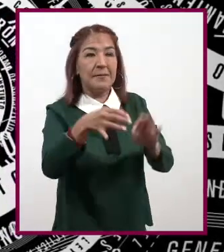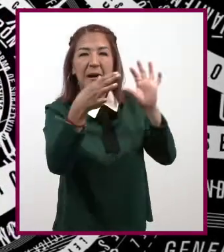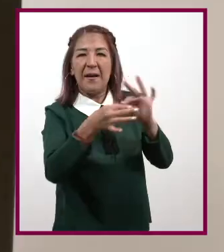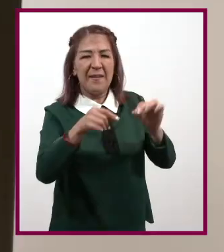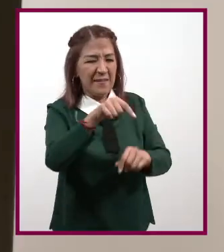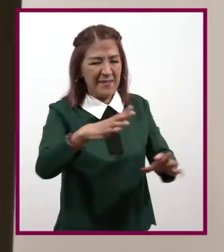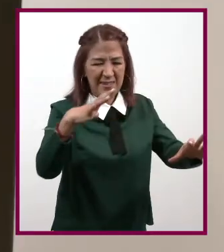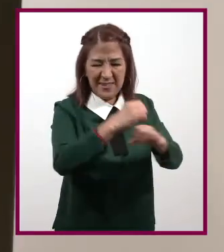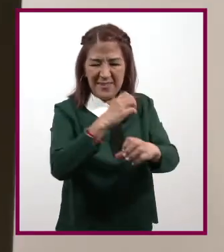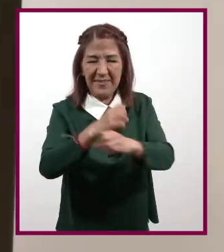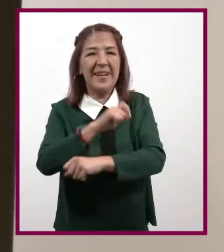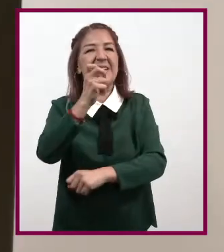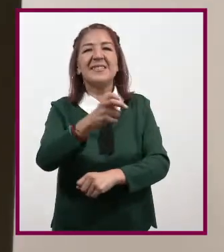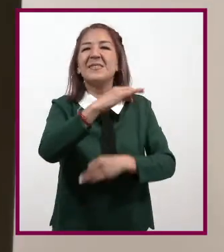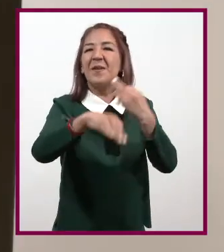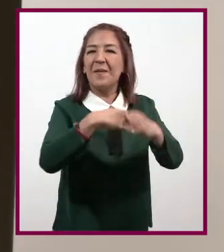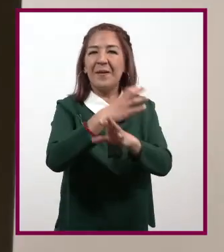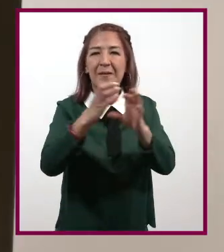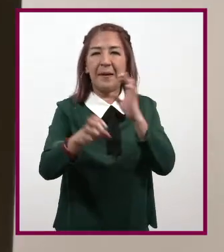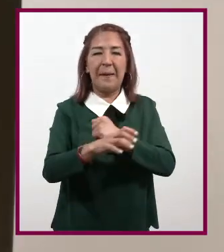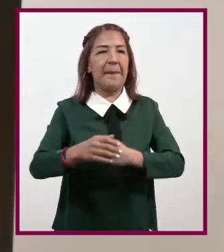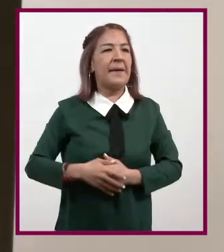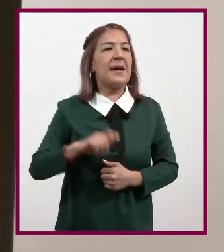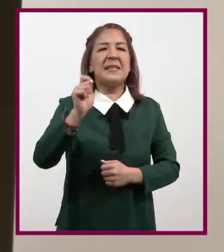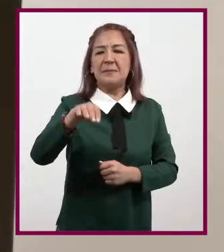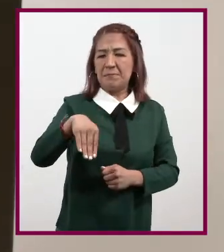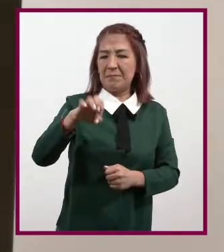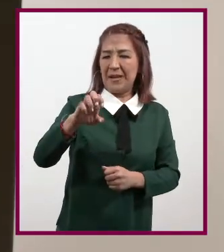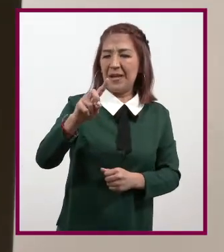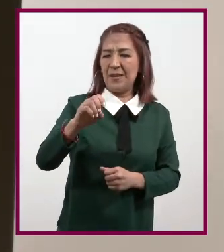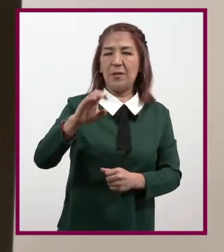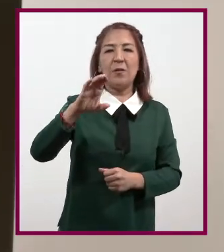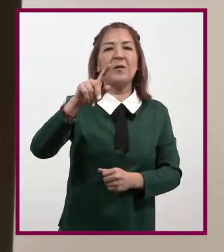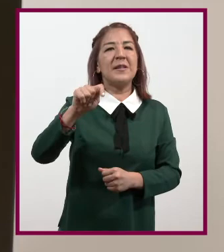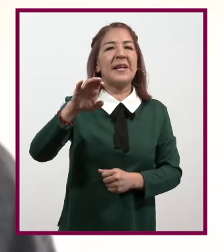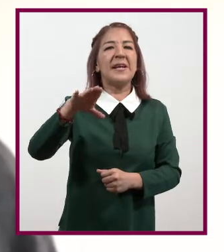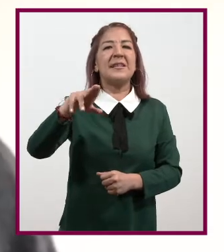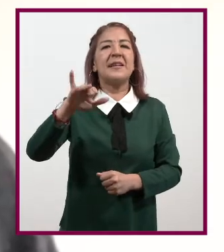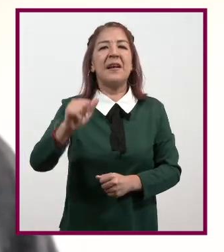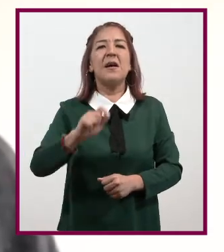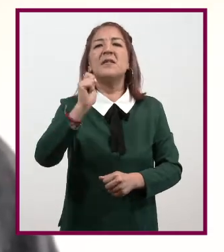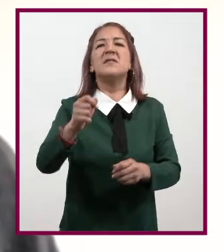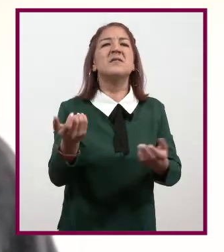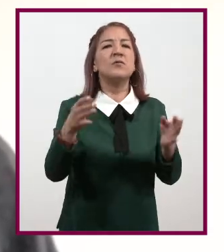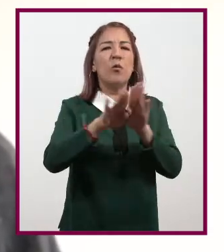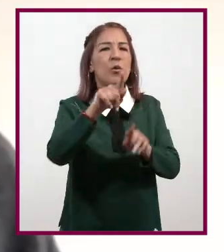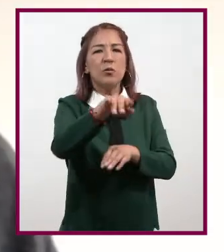todo. ¿Y qué es la mnemotecnia? ¿De qué manera la incluyes en tu trabajo? Son